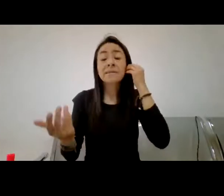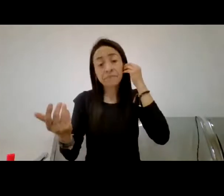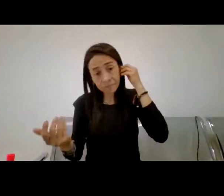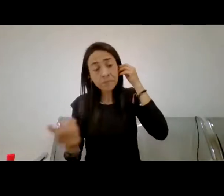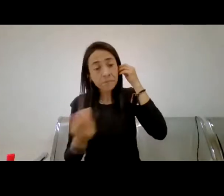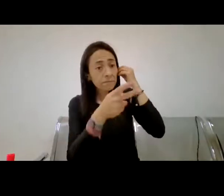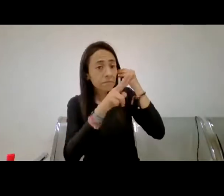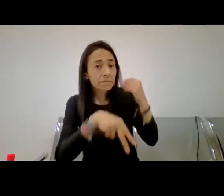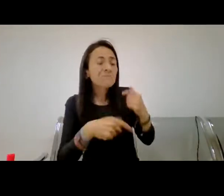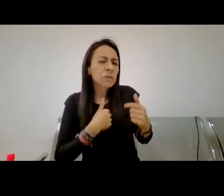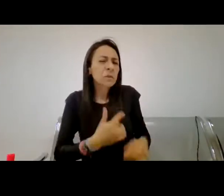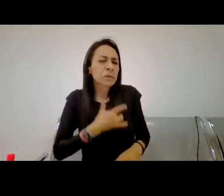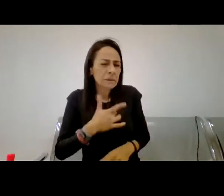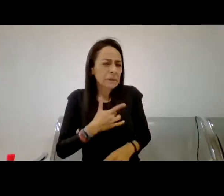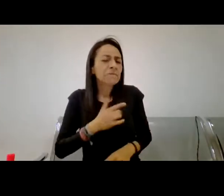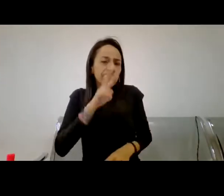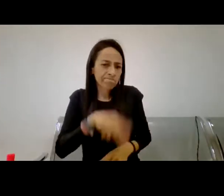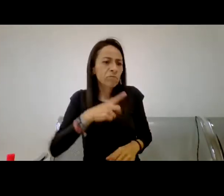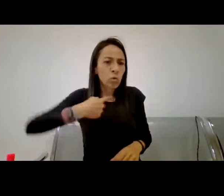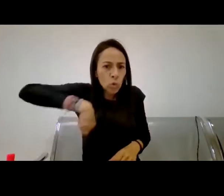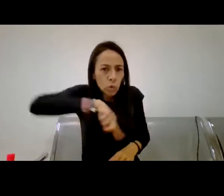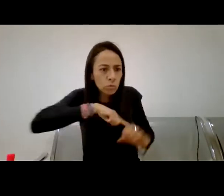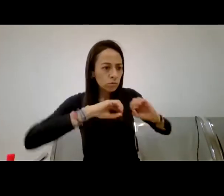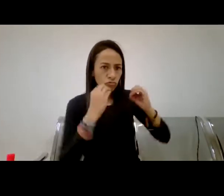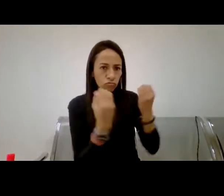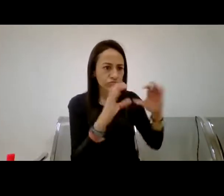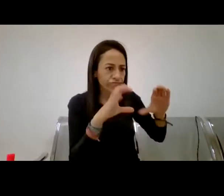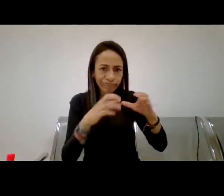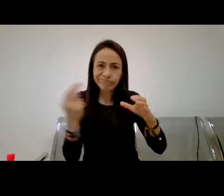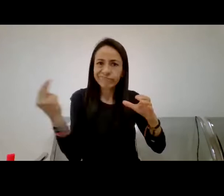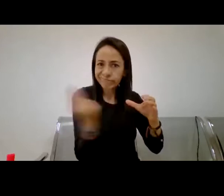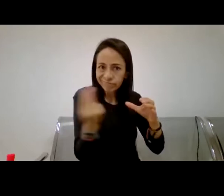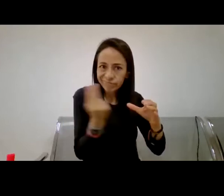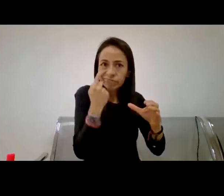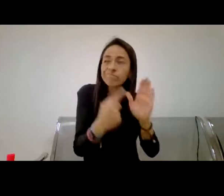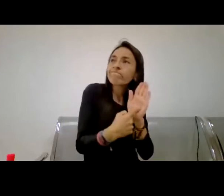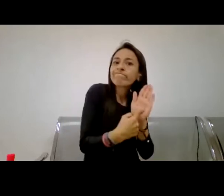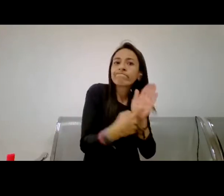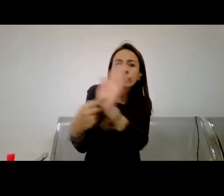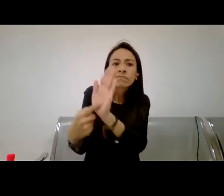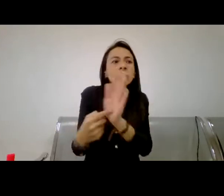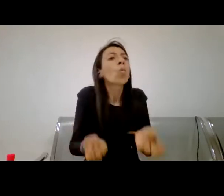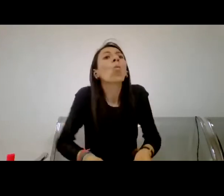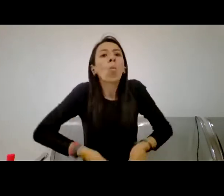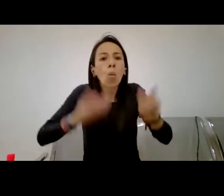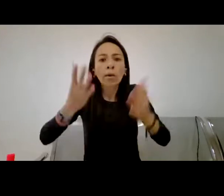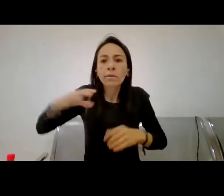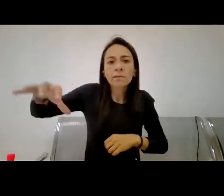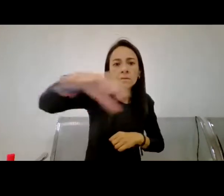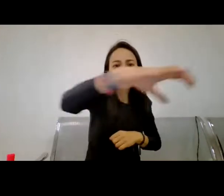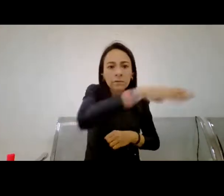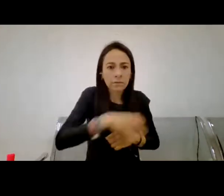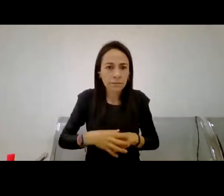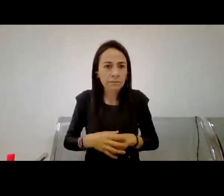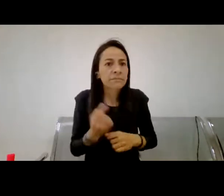organizaciones y es dar cuenta del trabajo que se hace, de cuántas son, de dónde están, de la utilidad pública. Porque